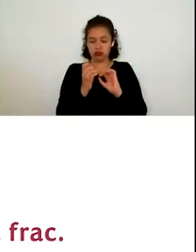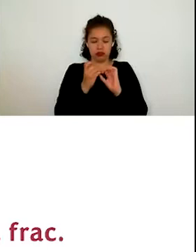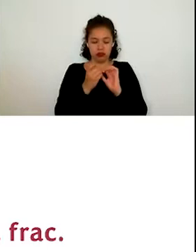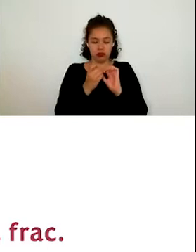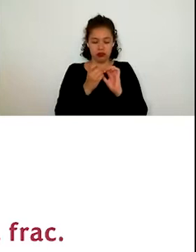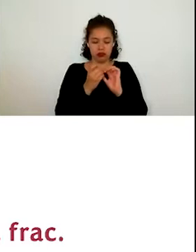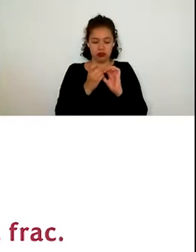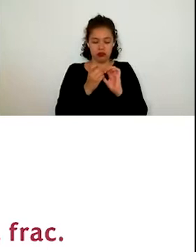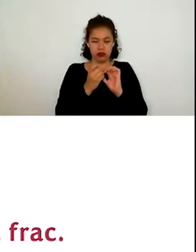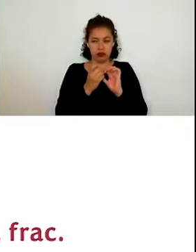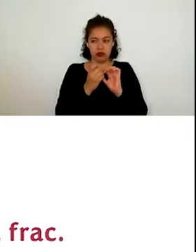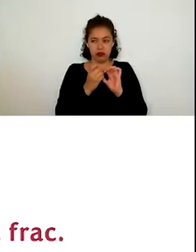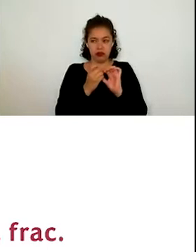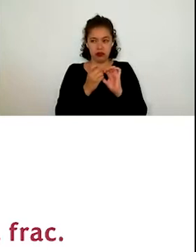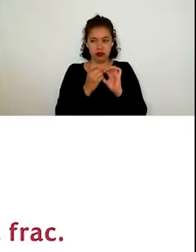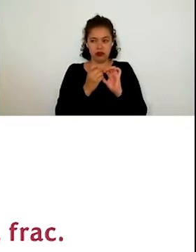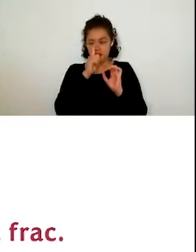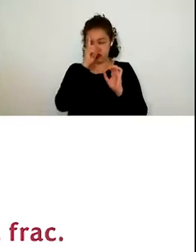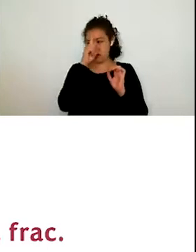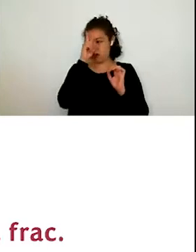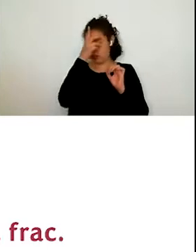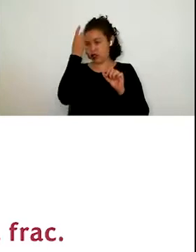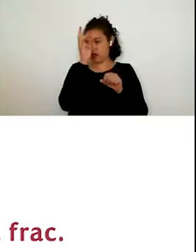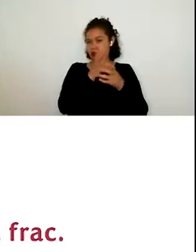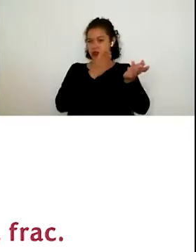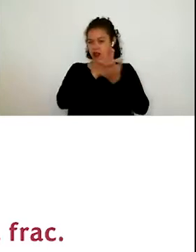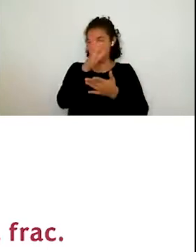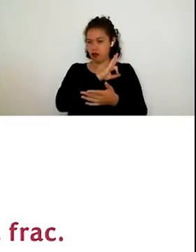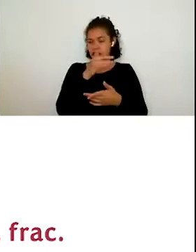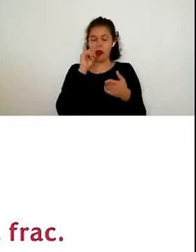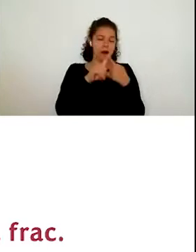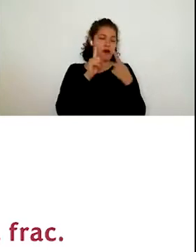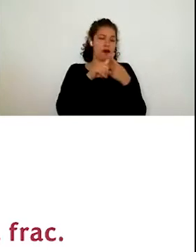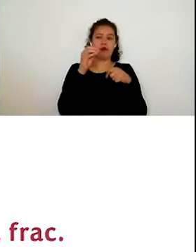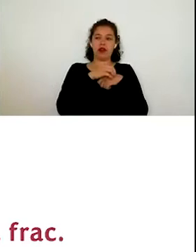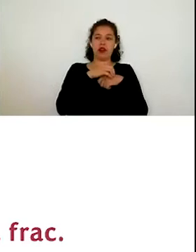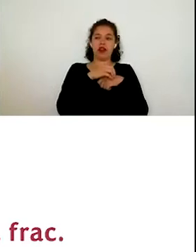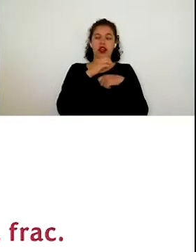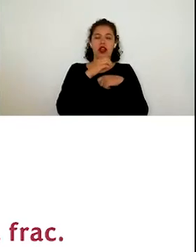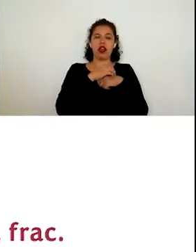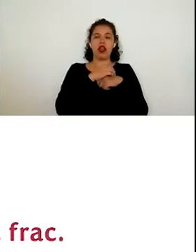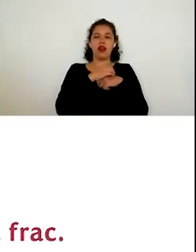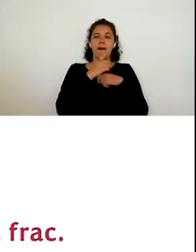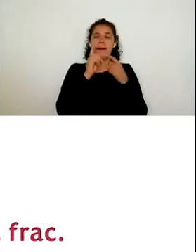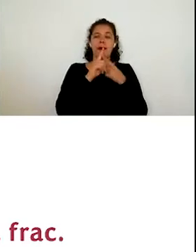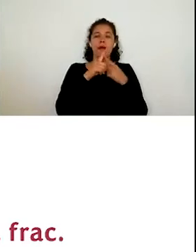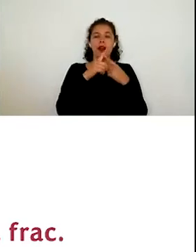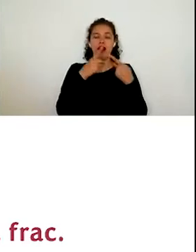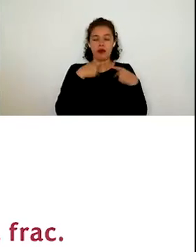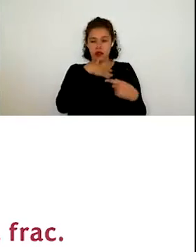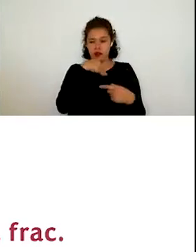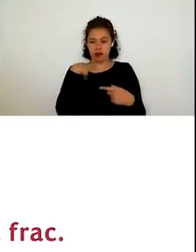pueden intervenir el consejo directivo señalando, primero se le hace un llamado al patrono que no está